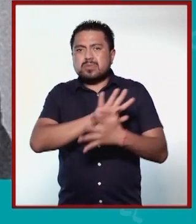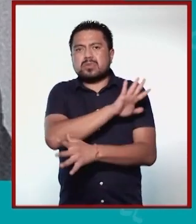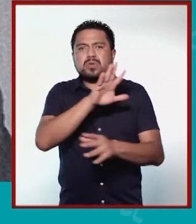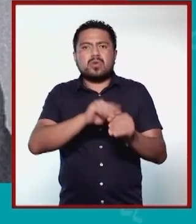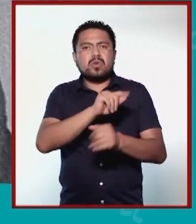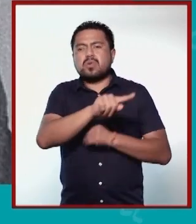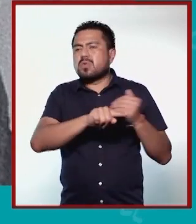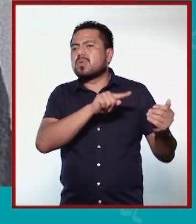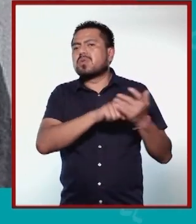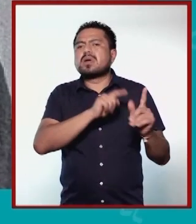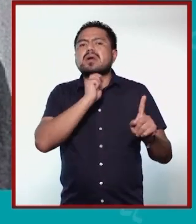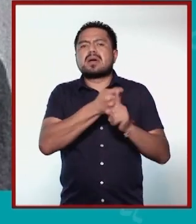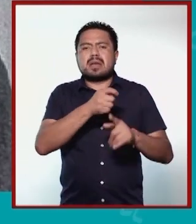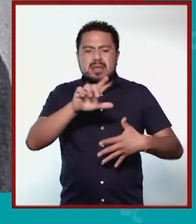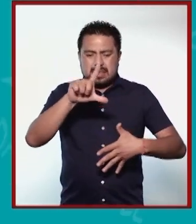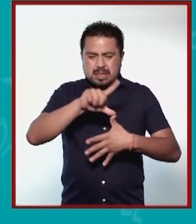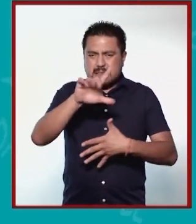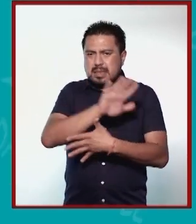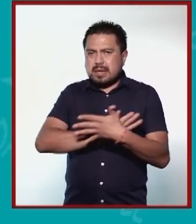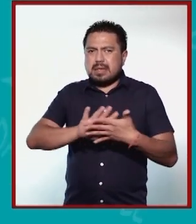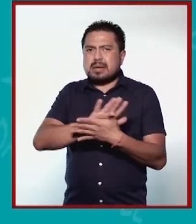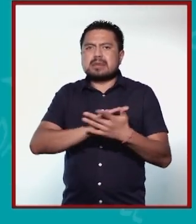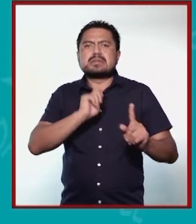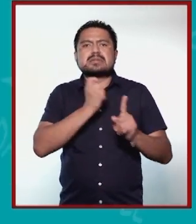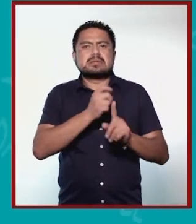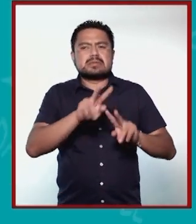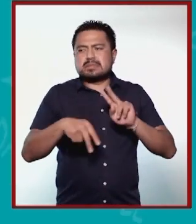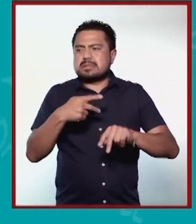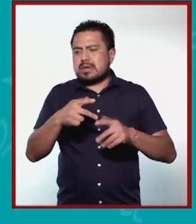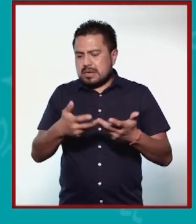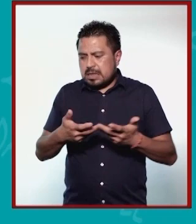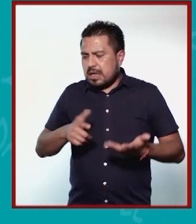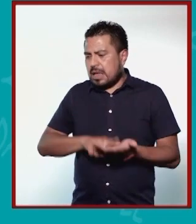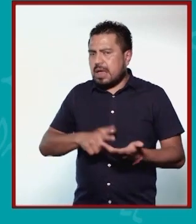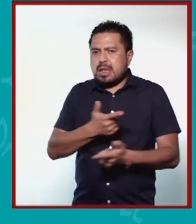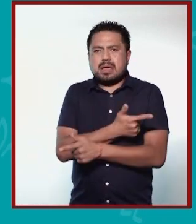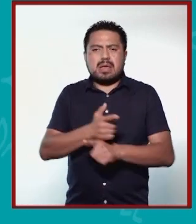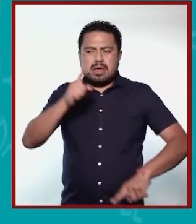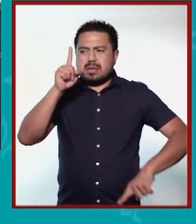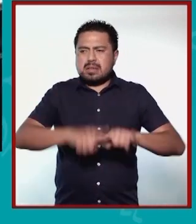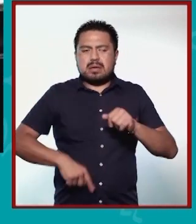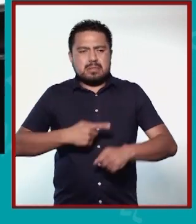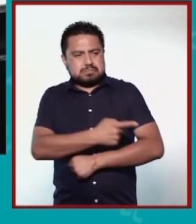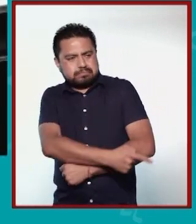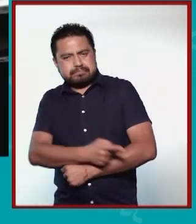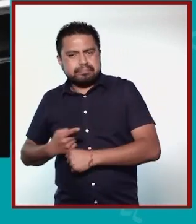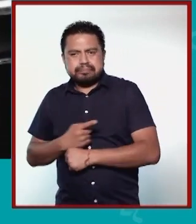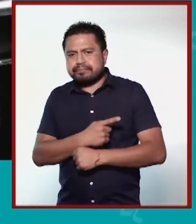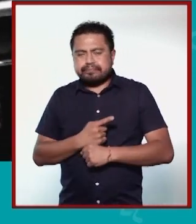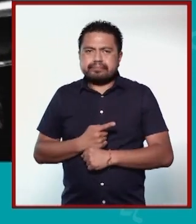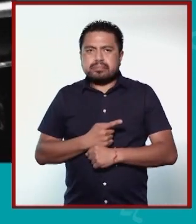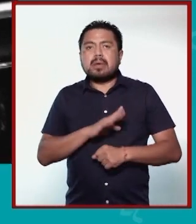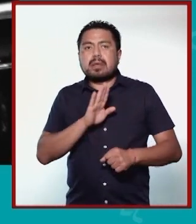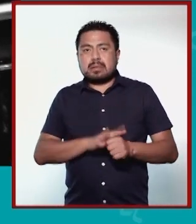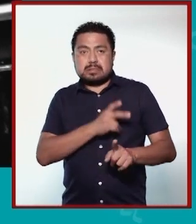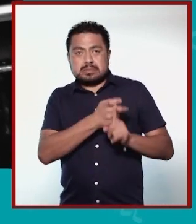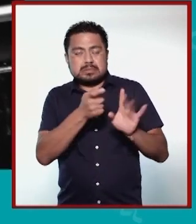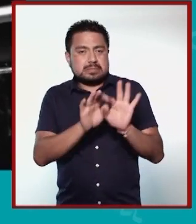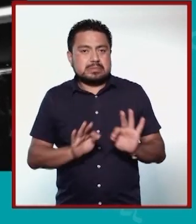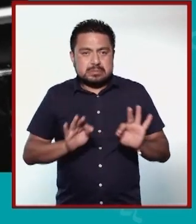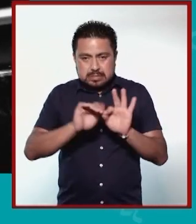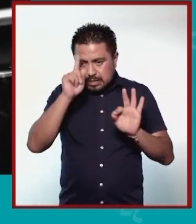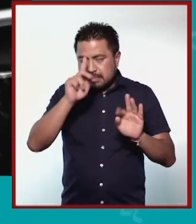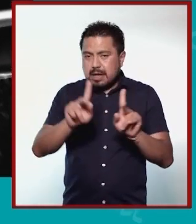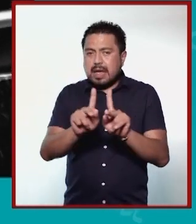área de América Latina, fuera territorio libre de armas nucleares. Entonces esto fue muy importante para la